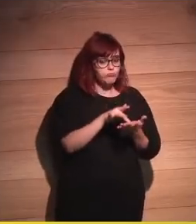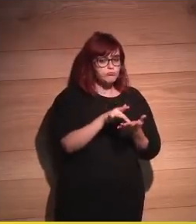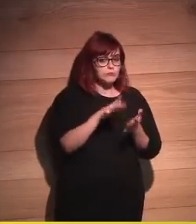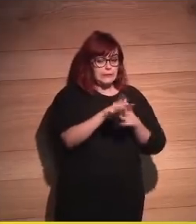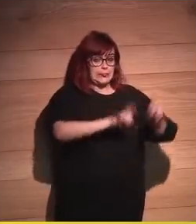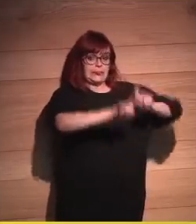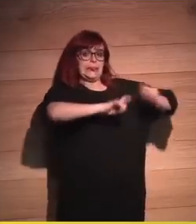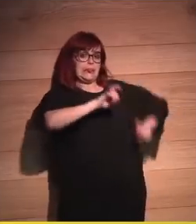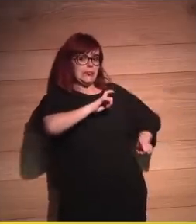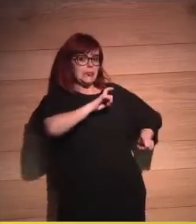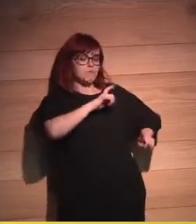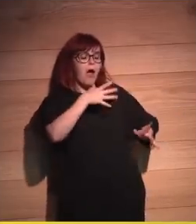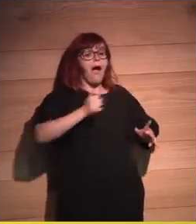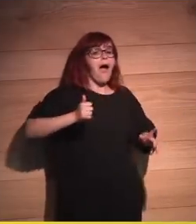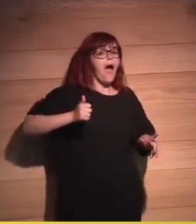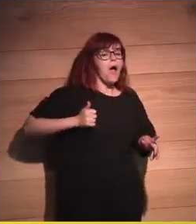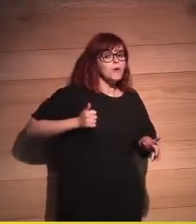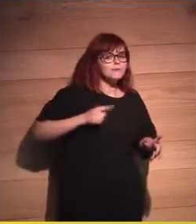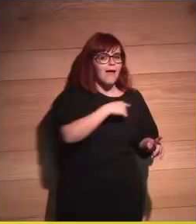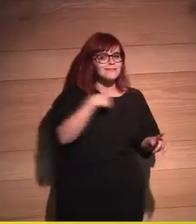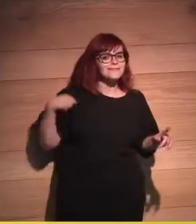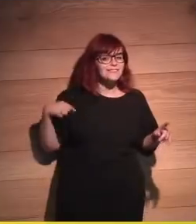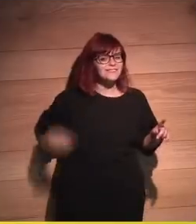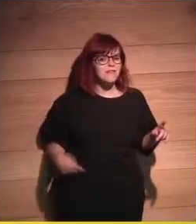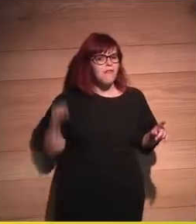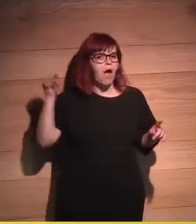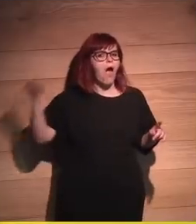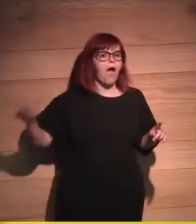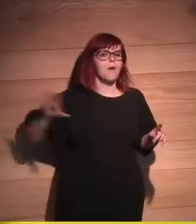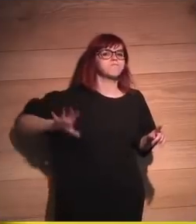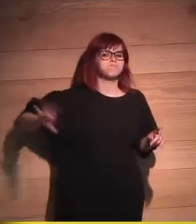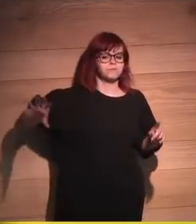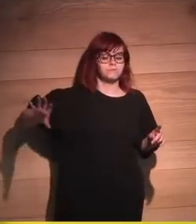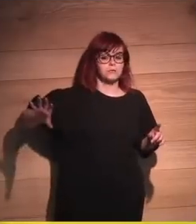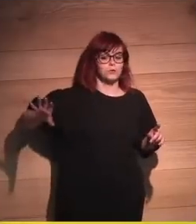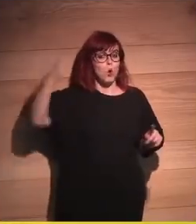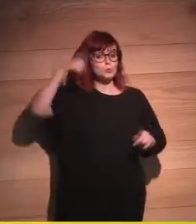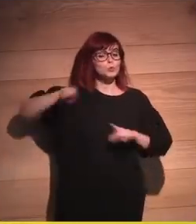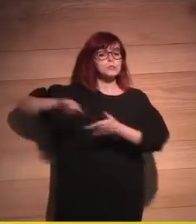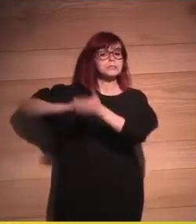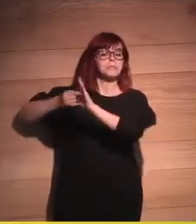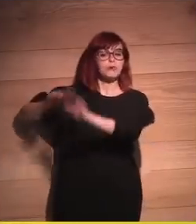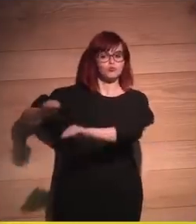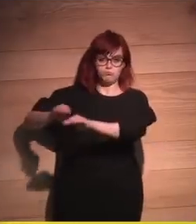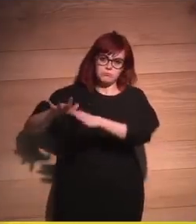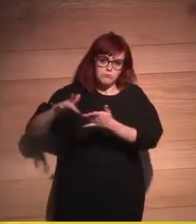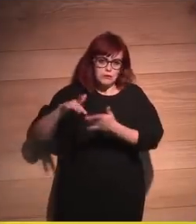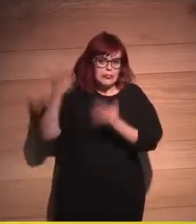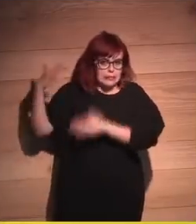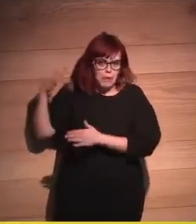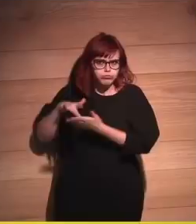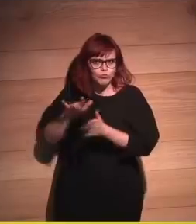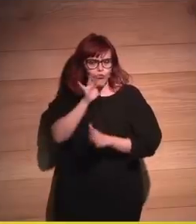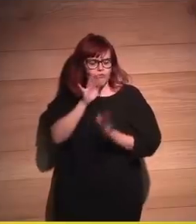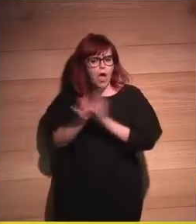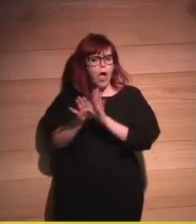de retrotraerse lo ha aprovechado China. China, que en principio tiene un sistema